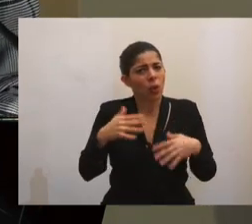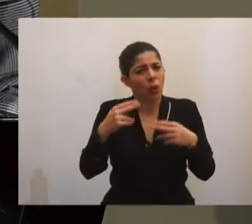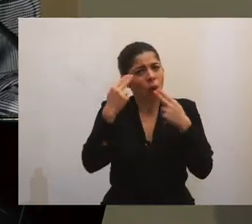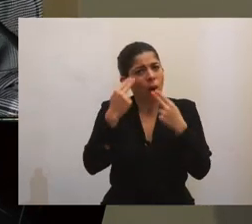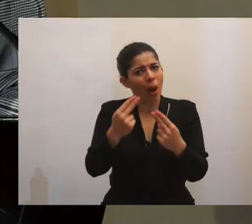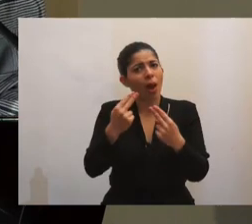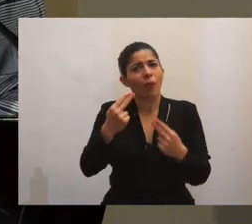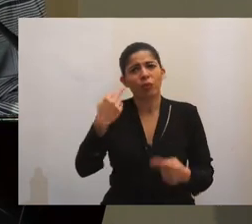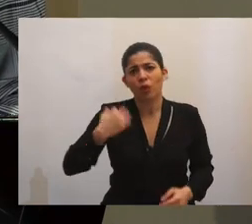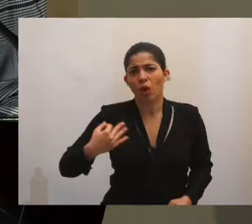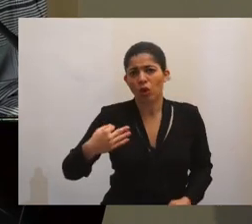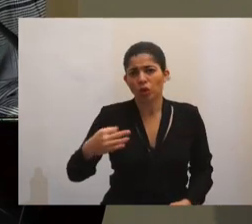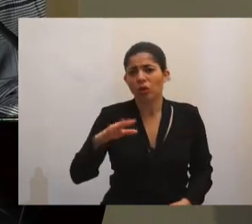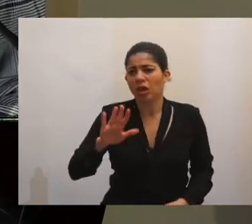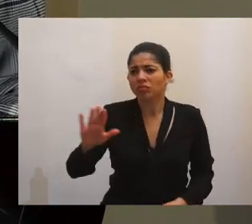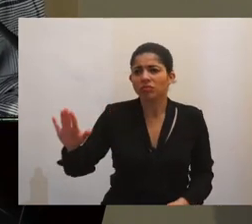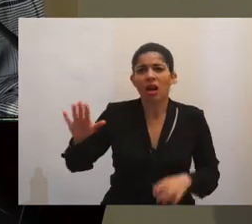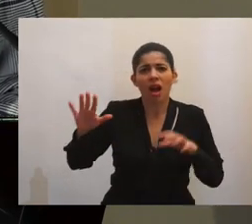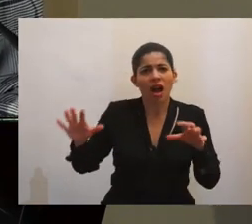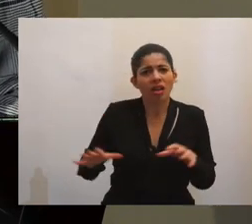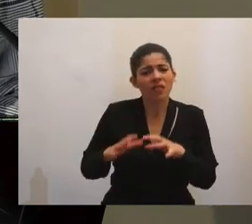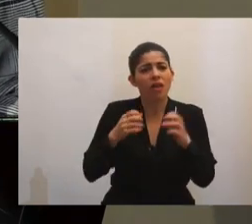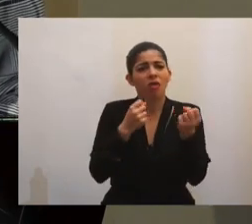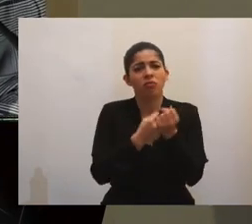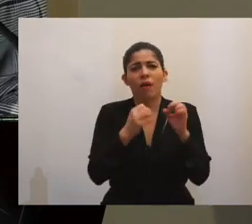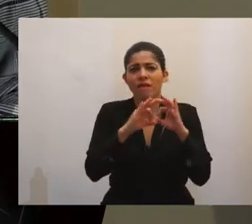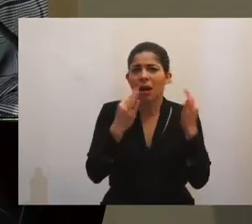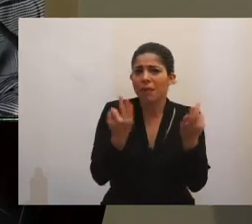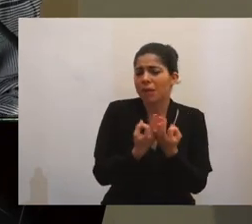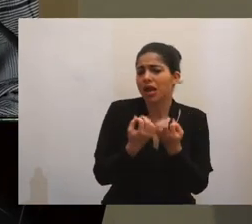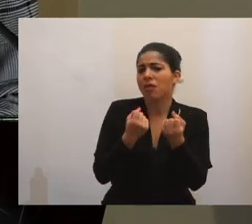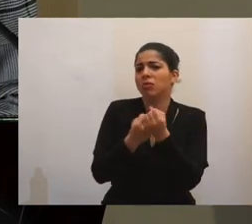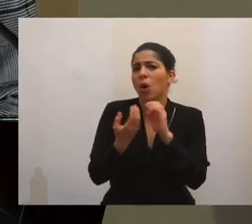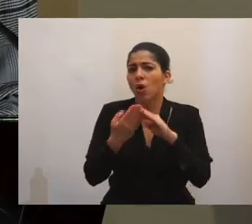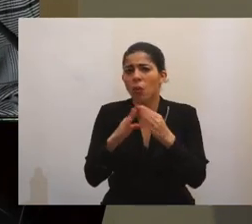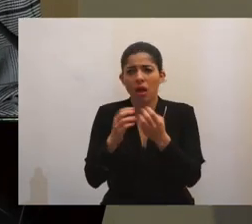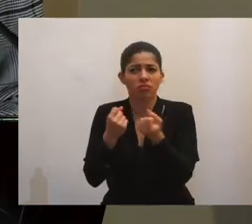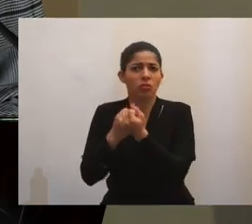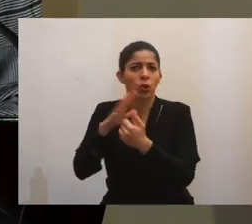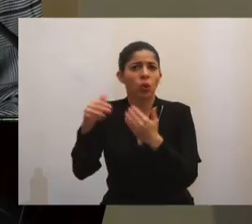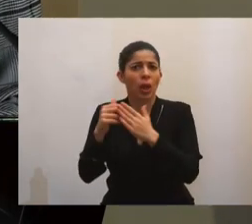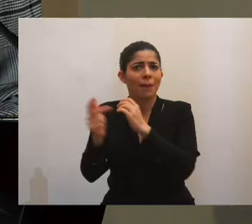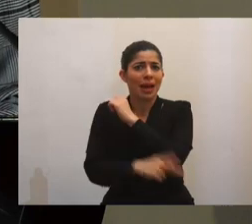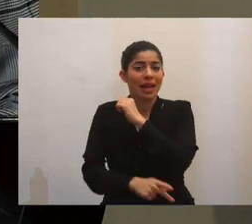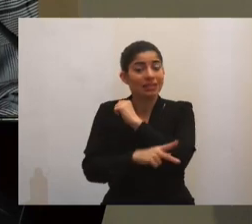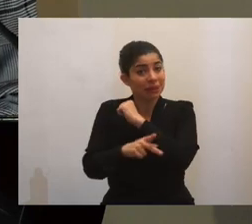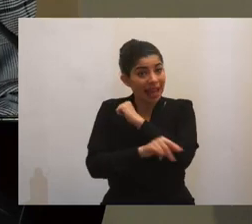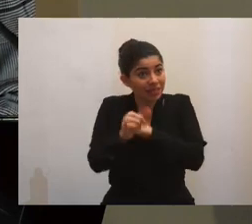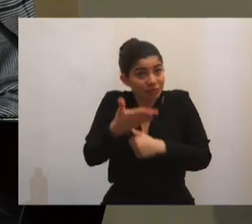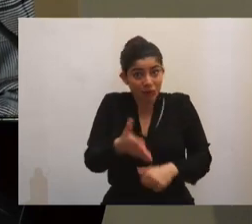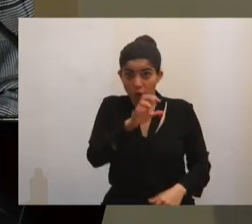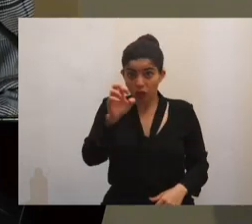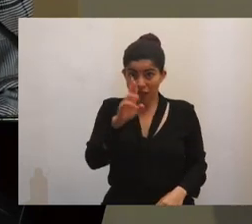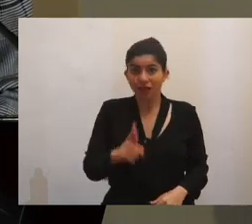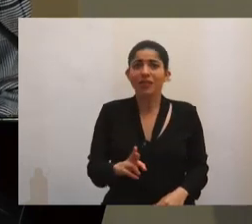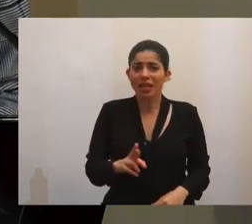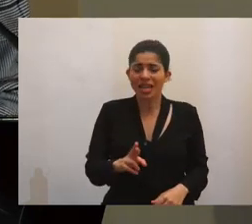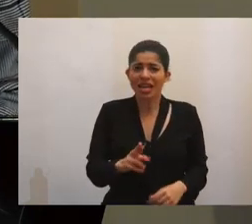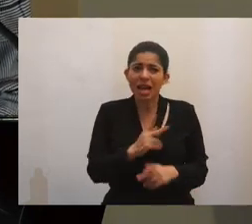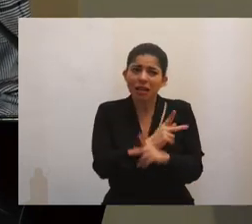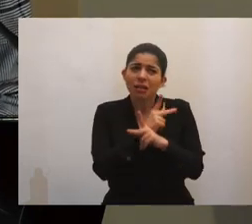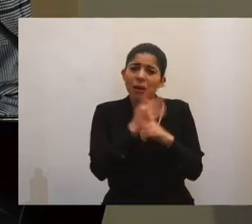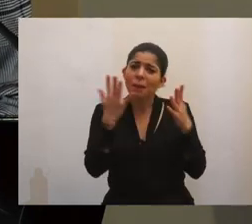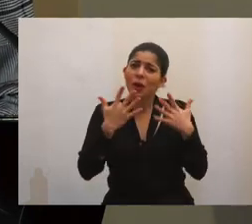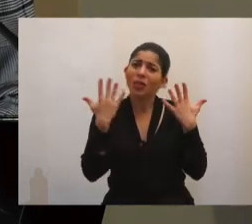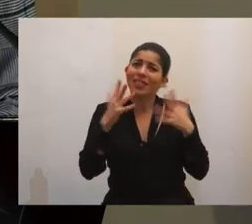diario. Con sus actividades aportan a sus familias, sus comunidades y a todo el país. Un país como Costa Rica, donde conservar la